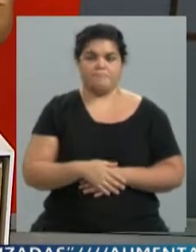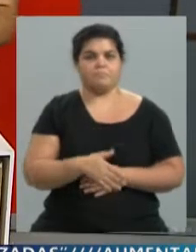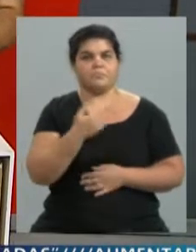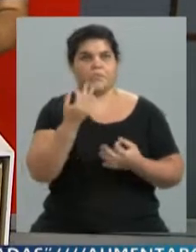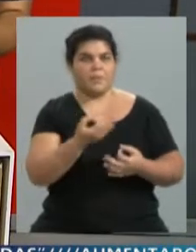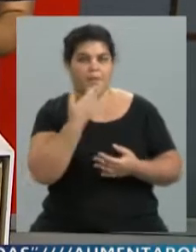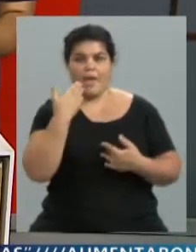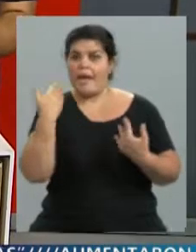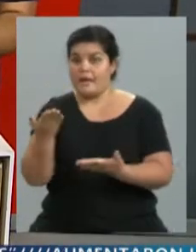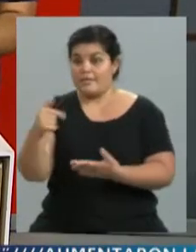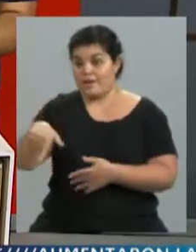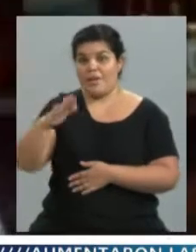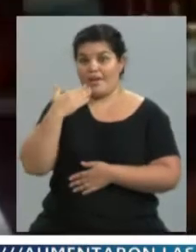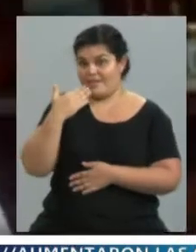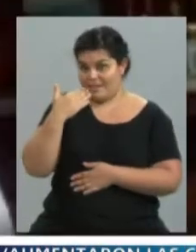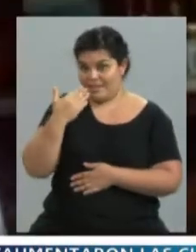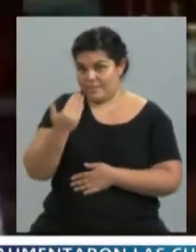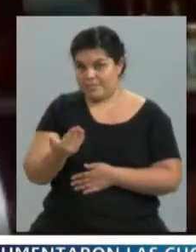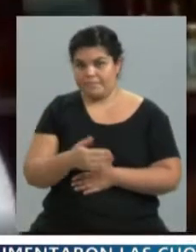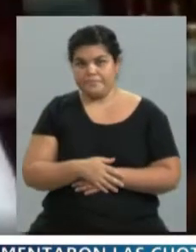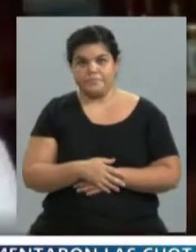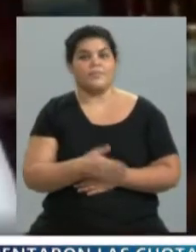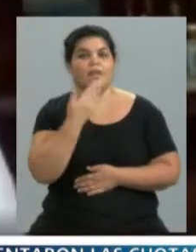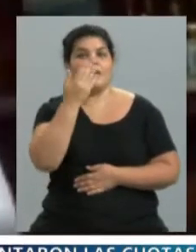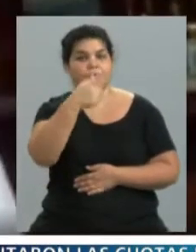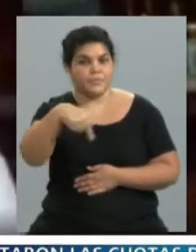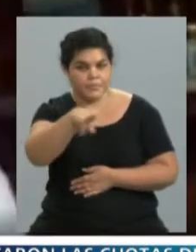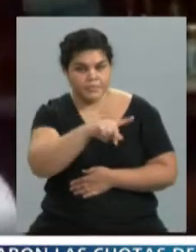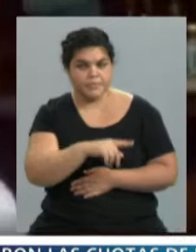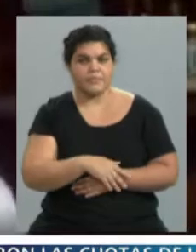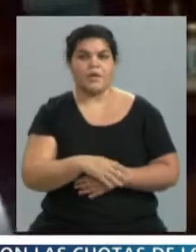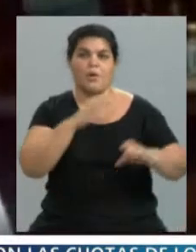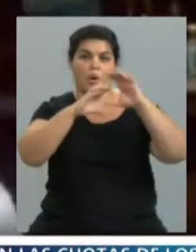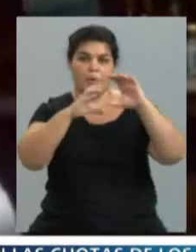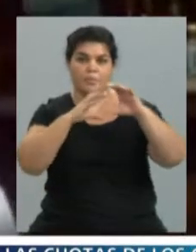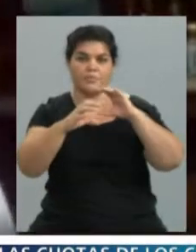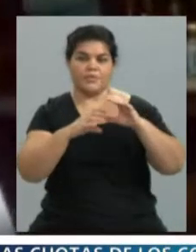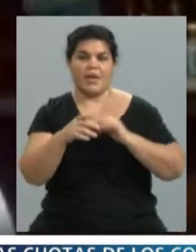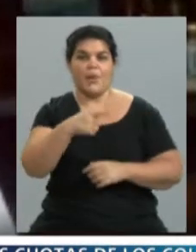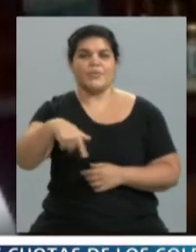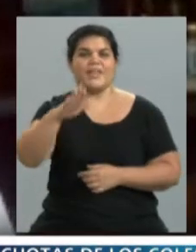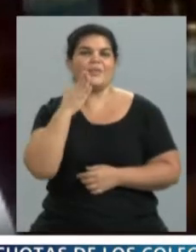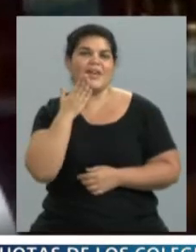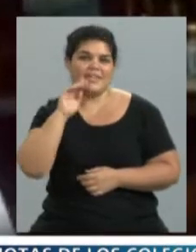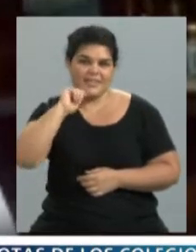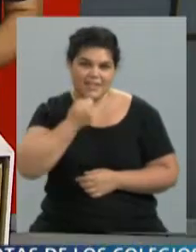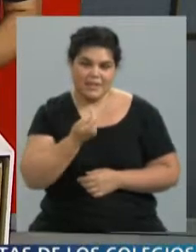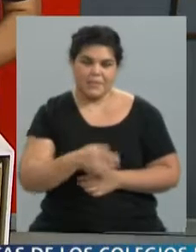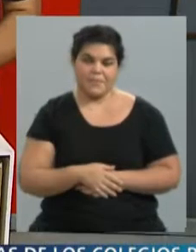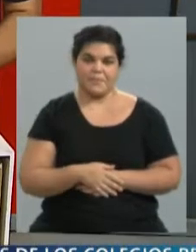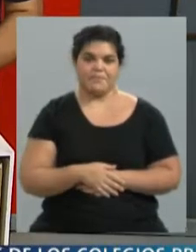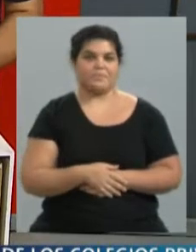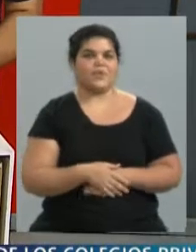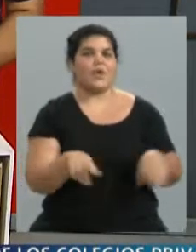con Atardecidos, te lo agradecemos. Gracias a ustedes por la comunicación y que tengan una hermosa tarde. Hasta luego, entonces, Igualmente.